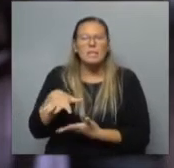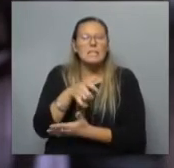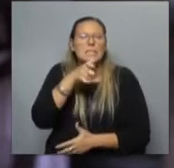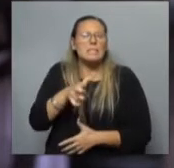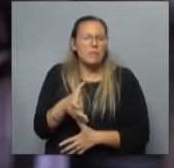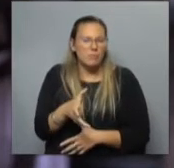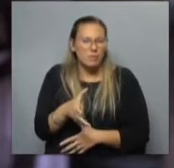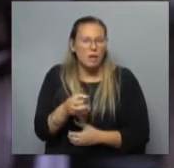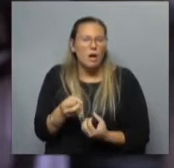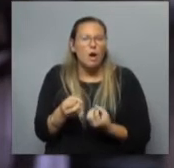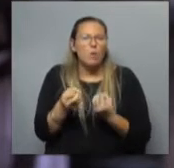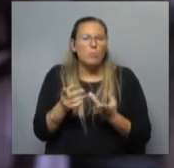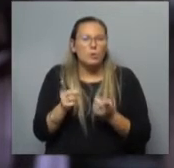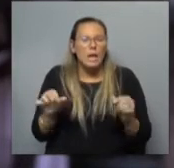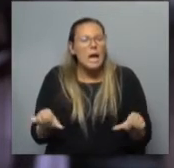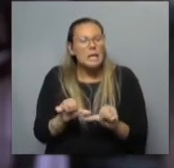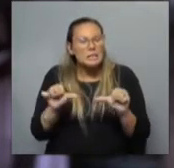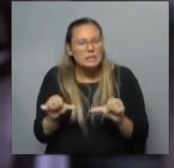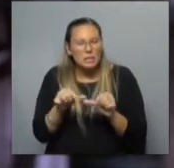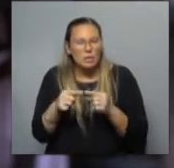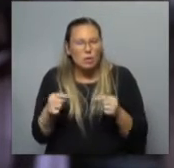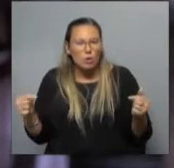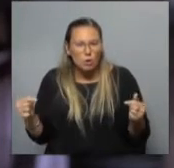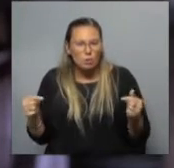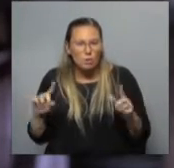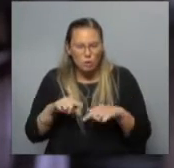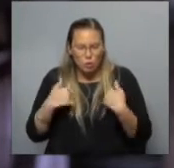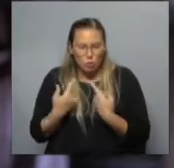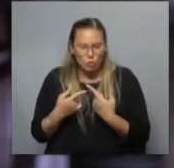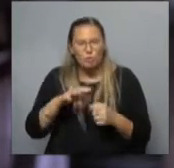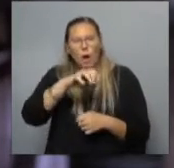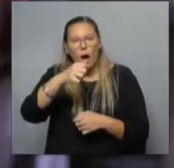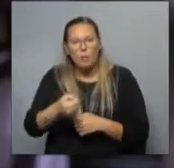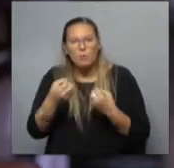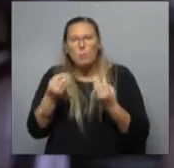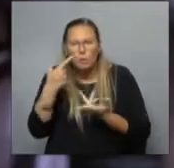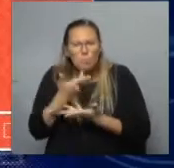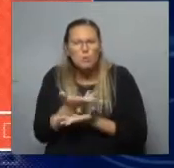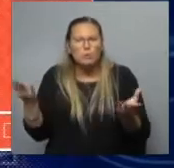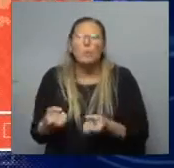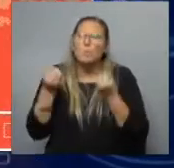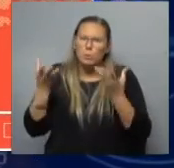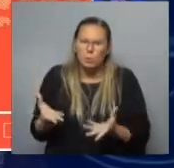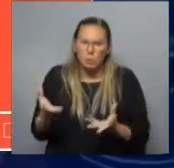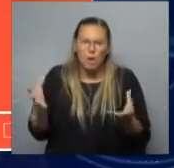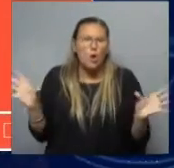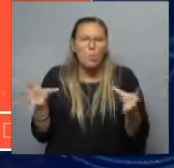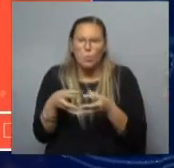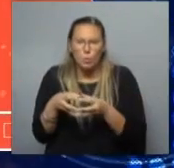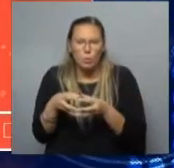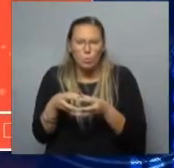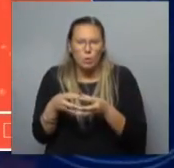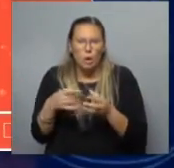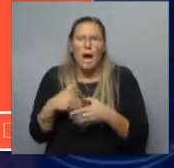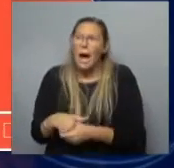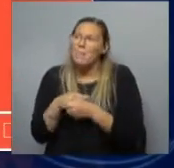significado de por qué hay que hacer cosas desde nuestro lugar como afro y por qué visibilizar. En todas las agrupaciones estoy